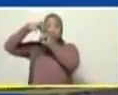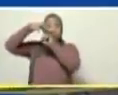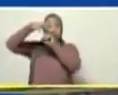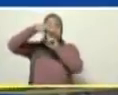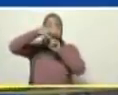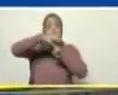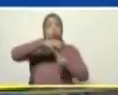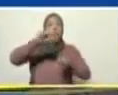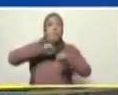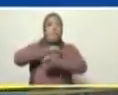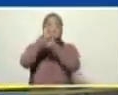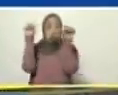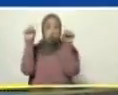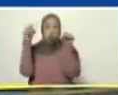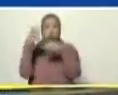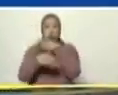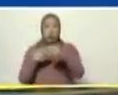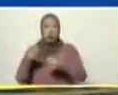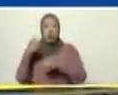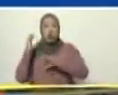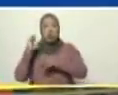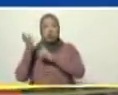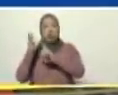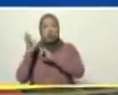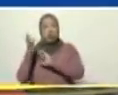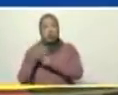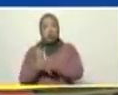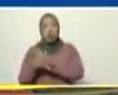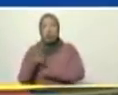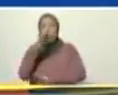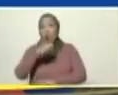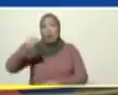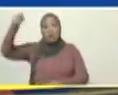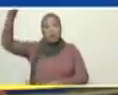Gedeón, vivimos el sabotaje al sistema eléctrico que nos dejó